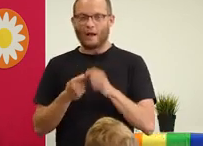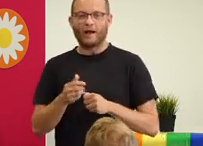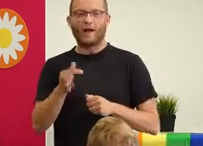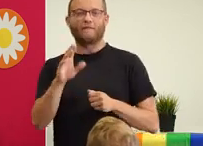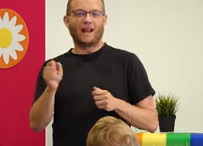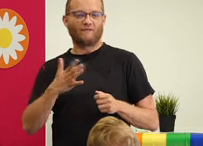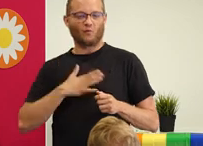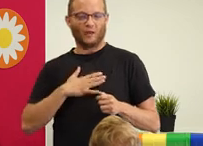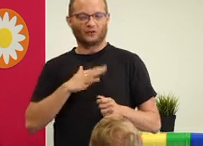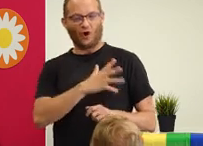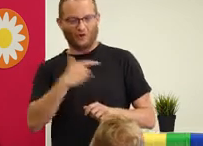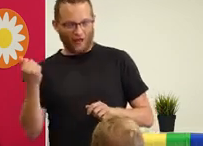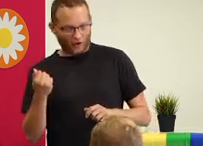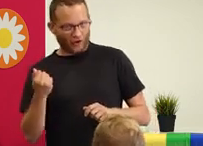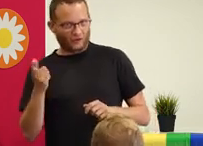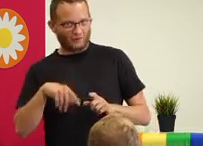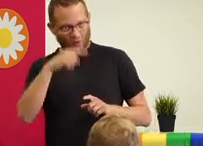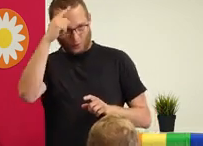que es algo nuestro,